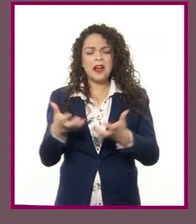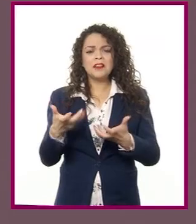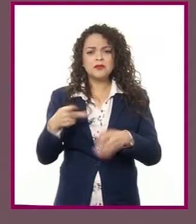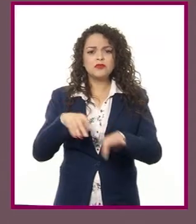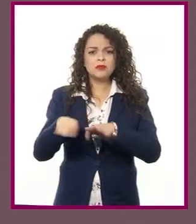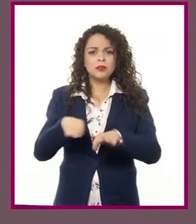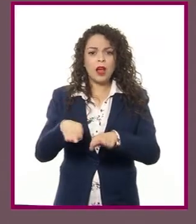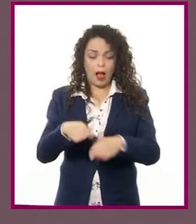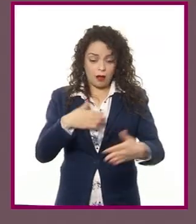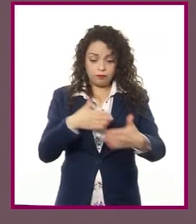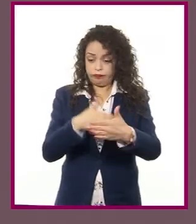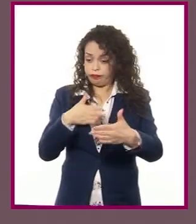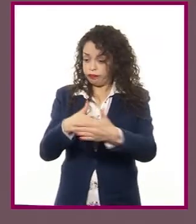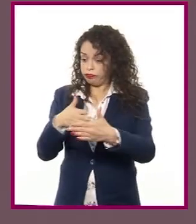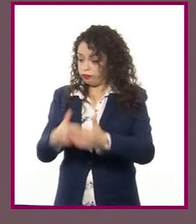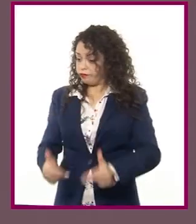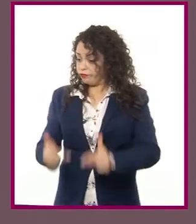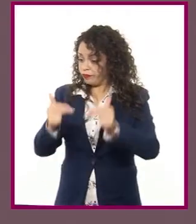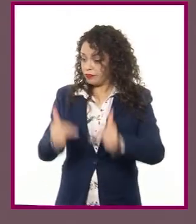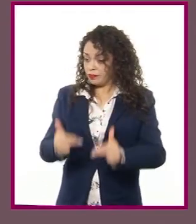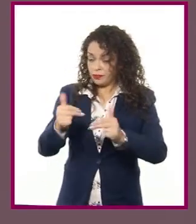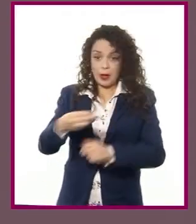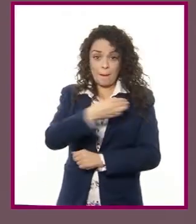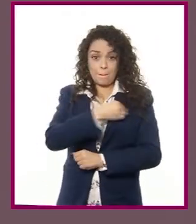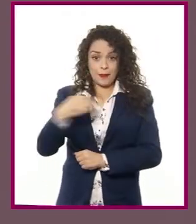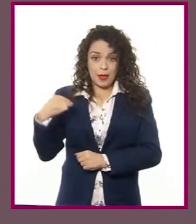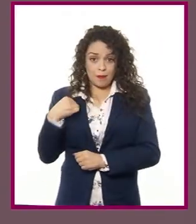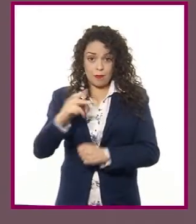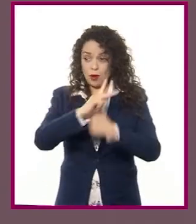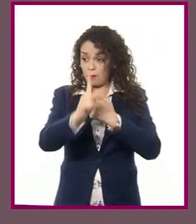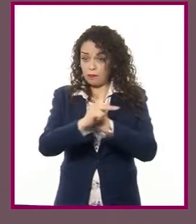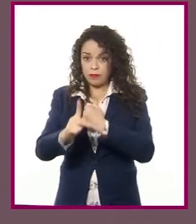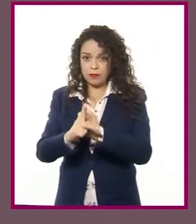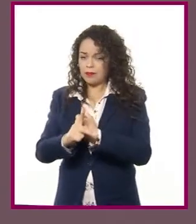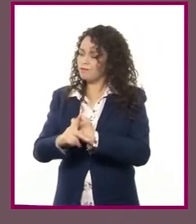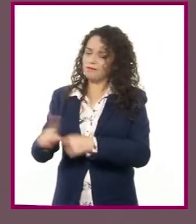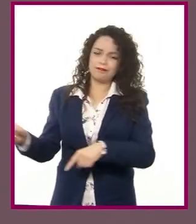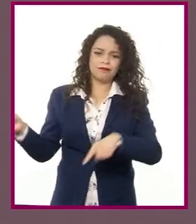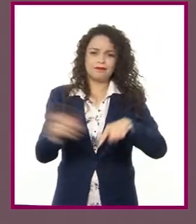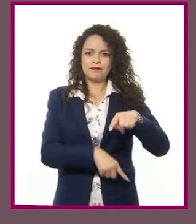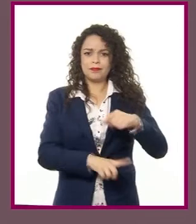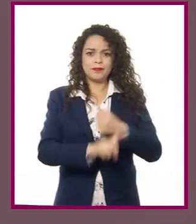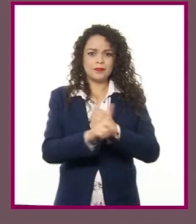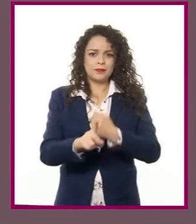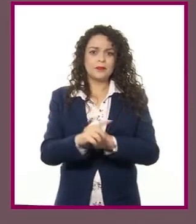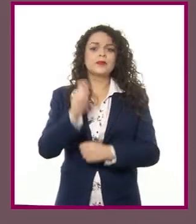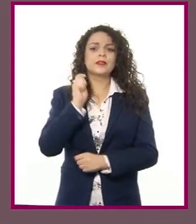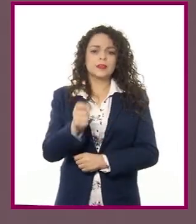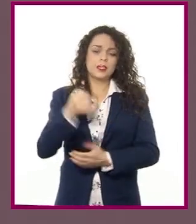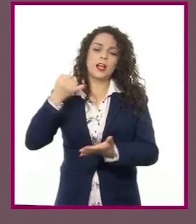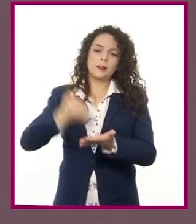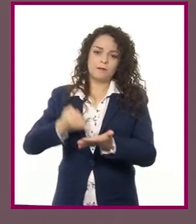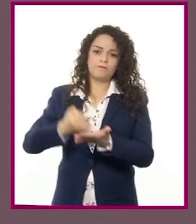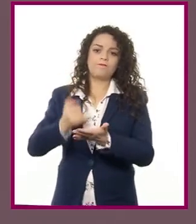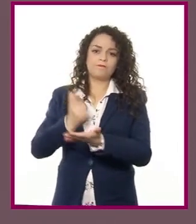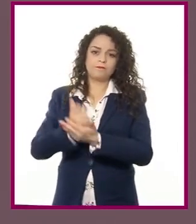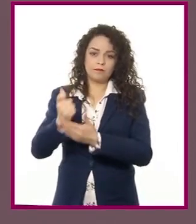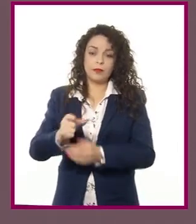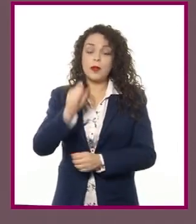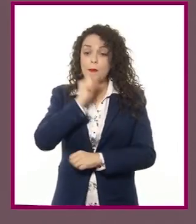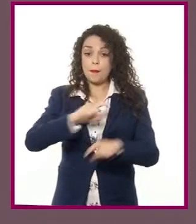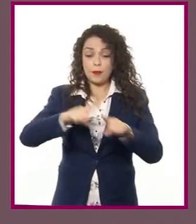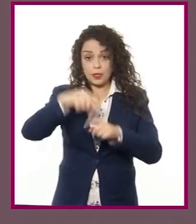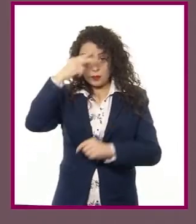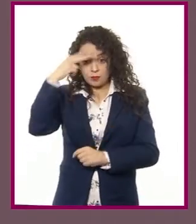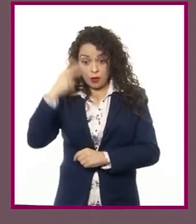las trabas comerciales entre los países miembros, es decir, los impuestos y aranceles. México forma parte de esta organización